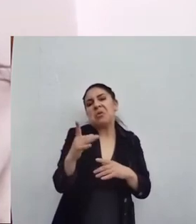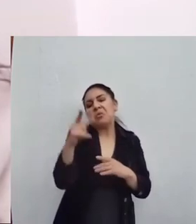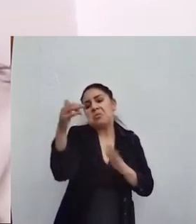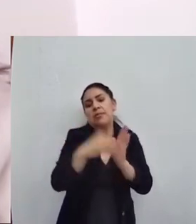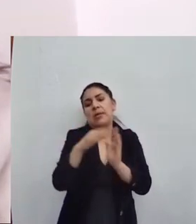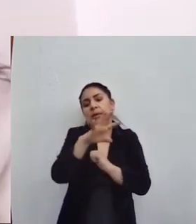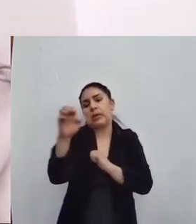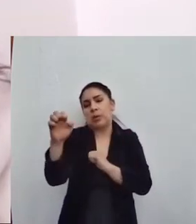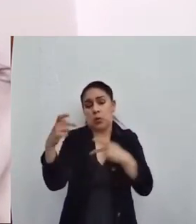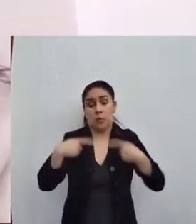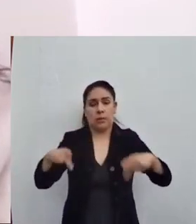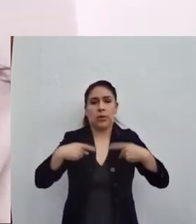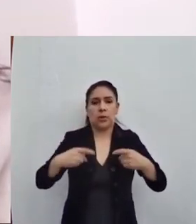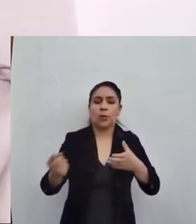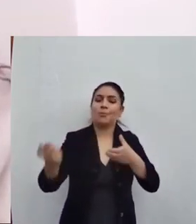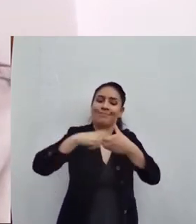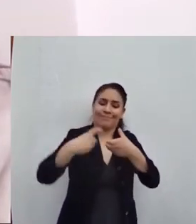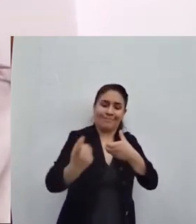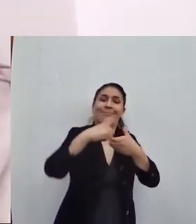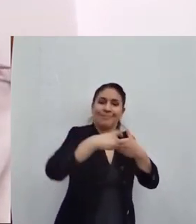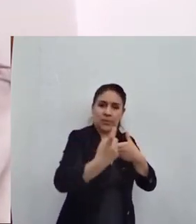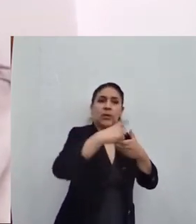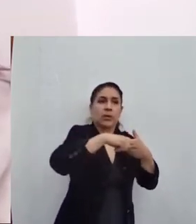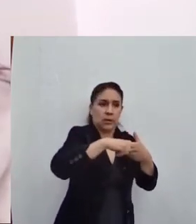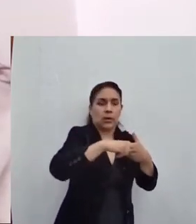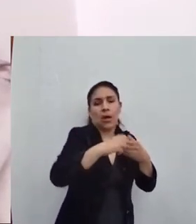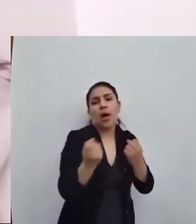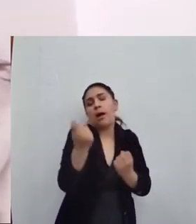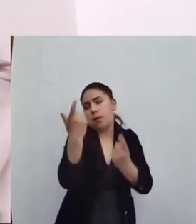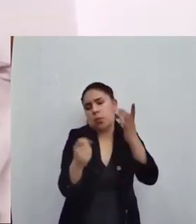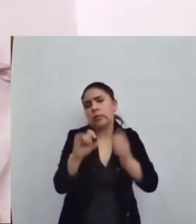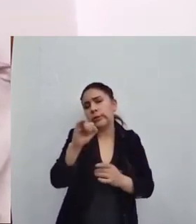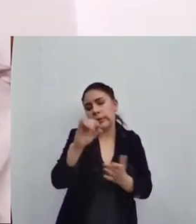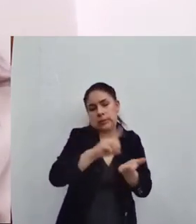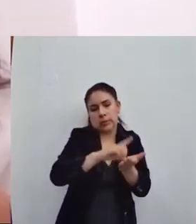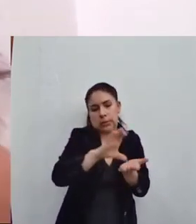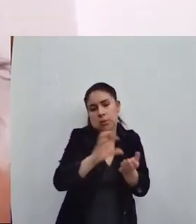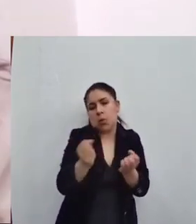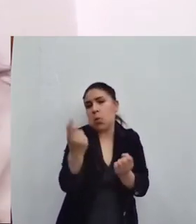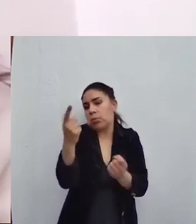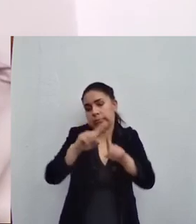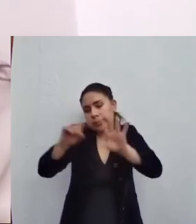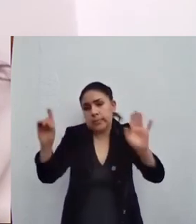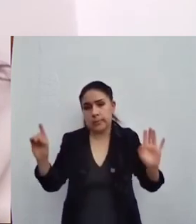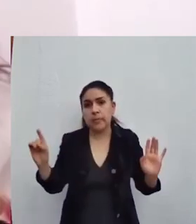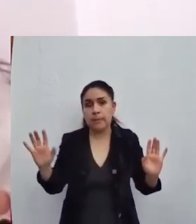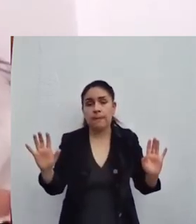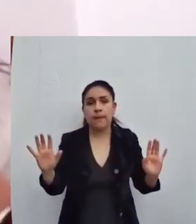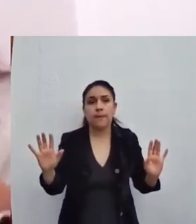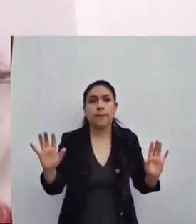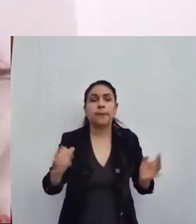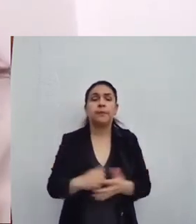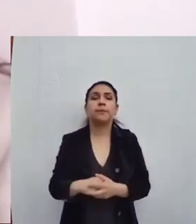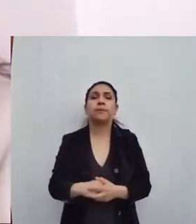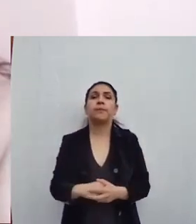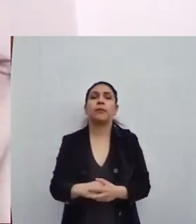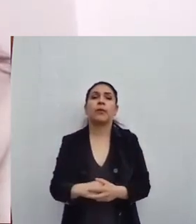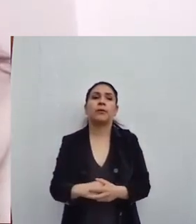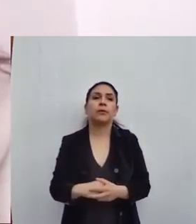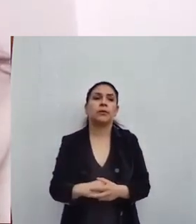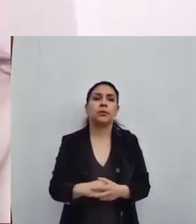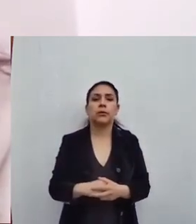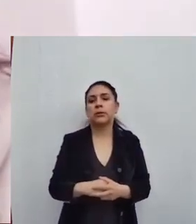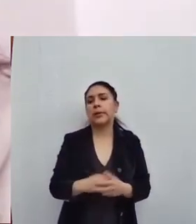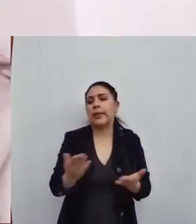estos seguidores estamos hablando de personas con discapacidad, en donde hay diferentes actividades. Damos